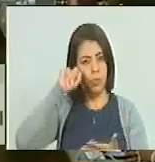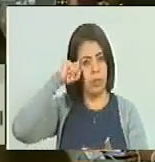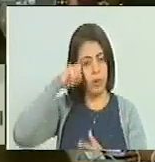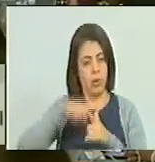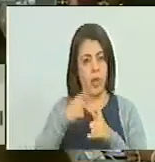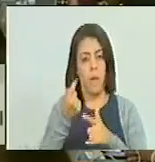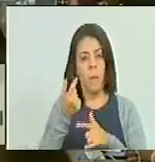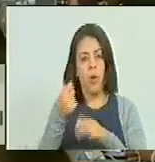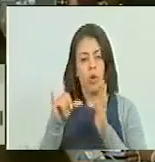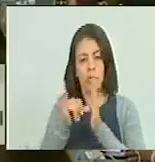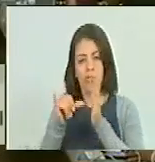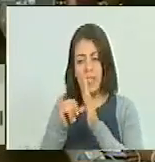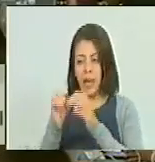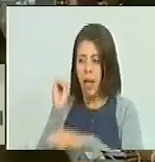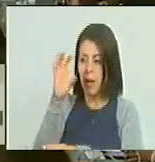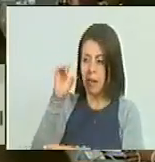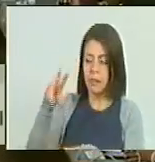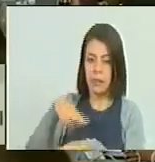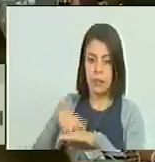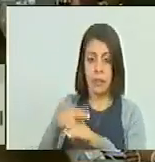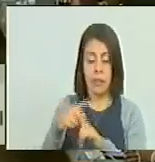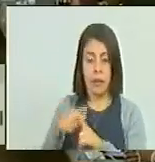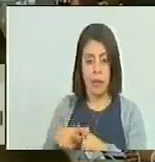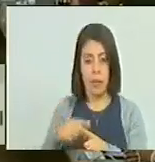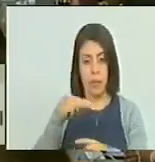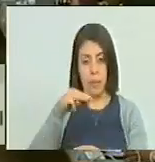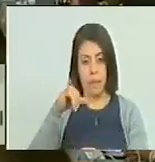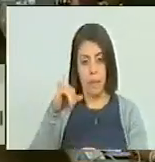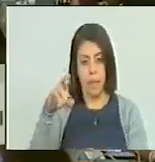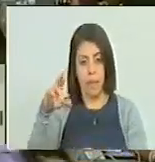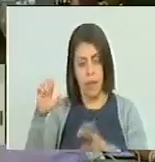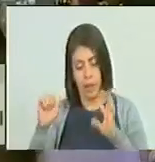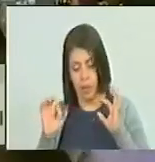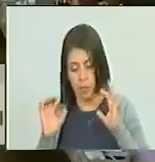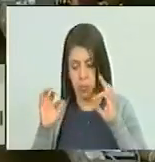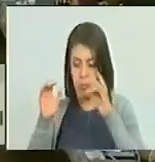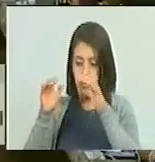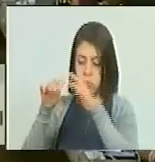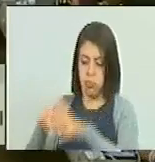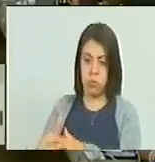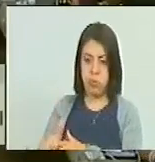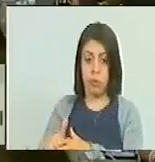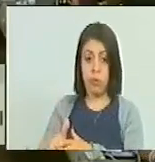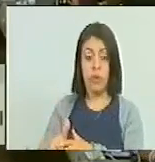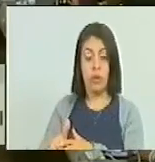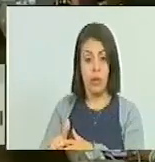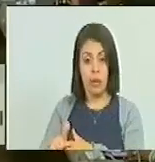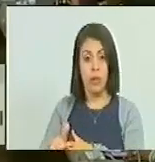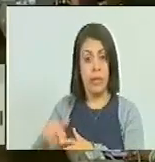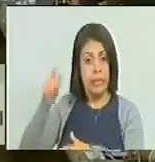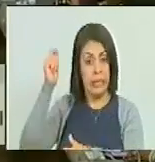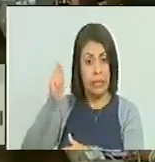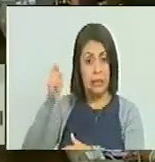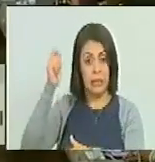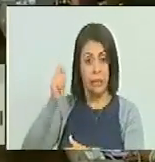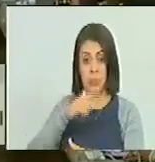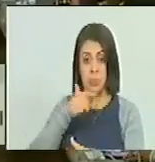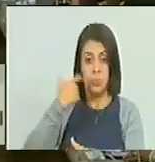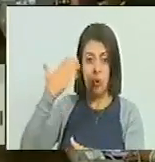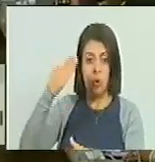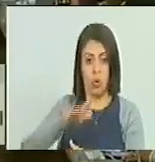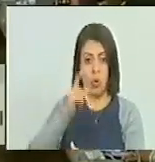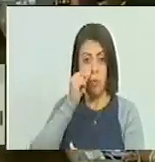aquí a pocas cuadras de este hemiciclo, la señora Amelia Carrillo se dirigía a una concentración y de un botellazo le cegaron la